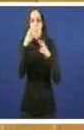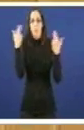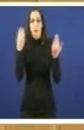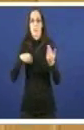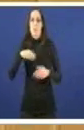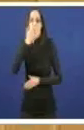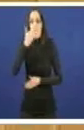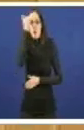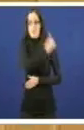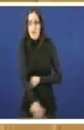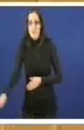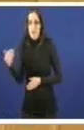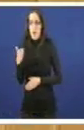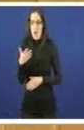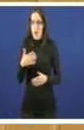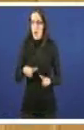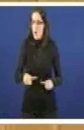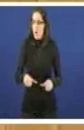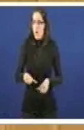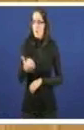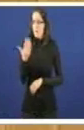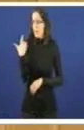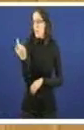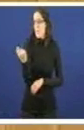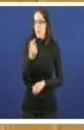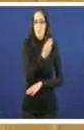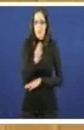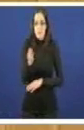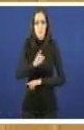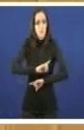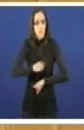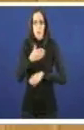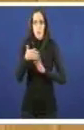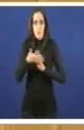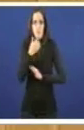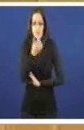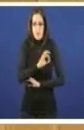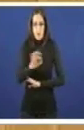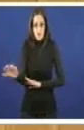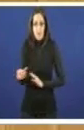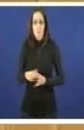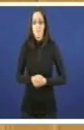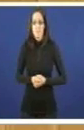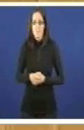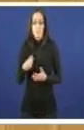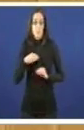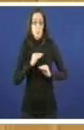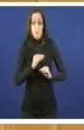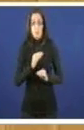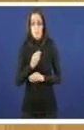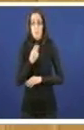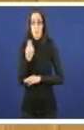infantis que acaba de aprobar o goberno do Partido Popular deso tampouco fala nada a portavoz do Partido Popular